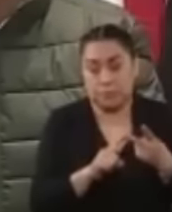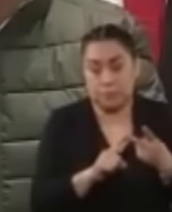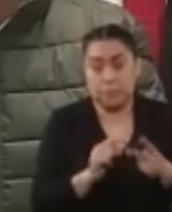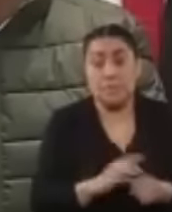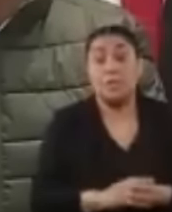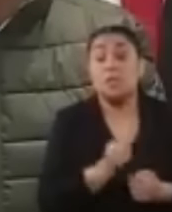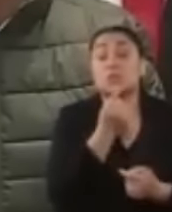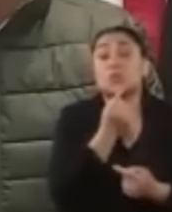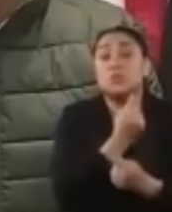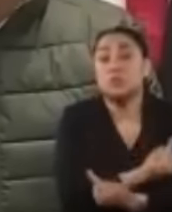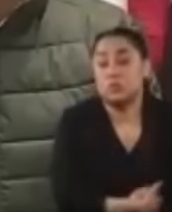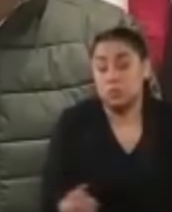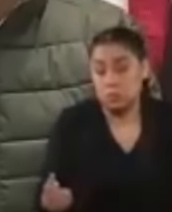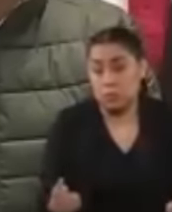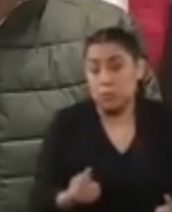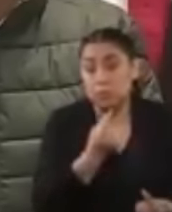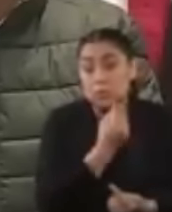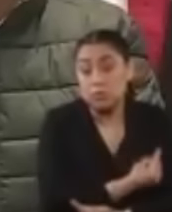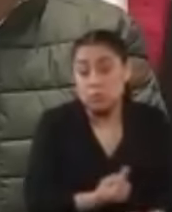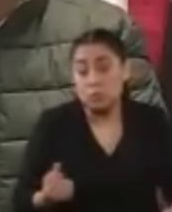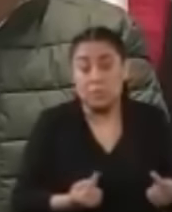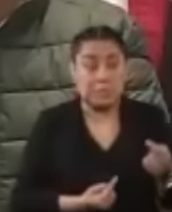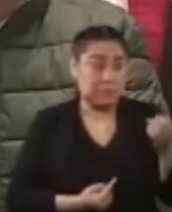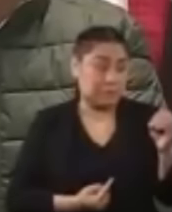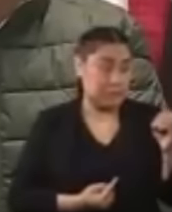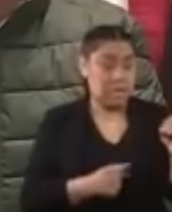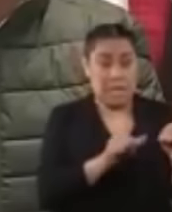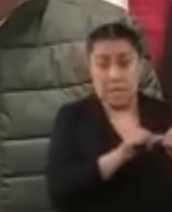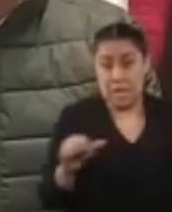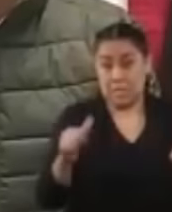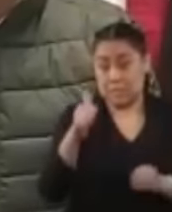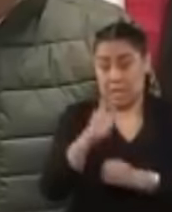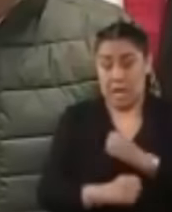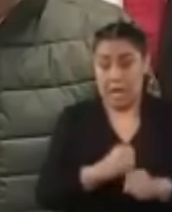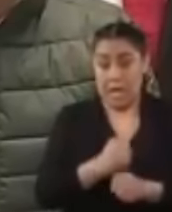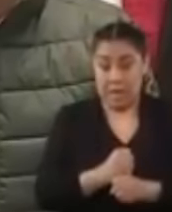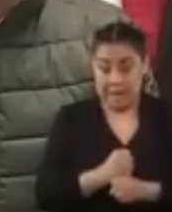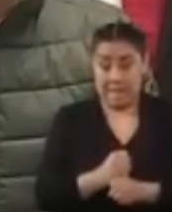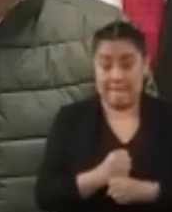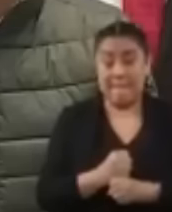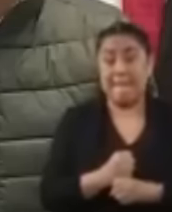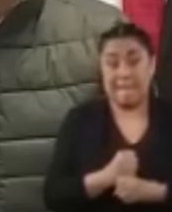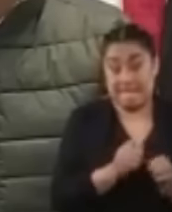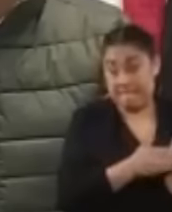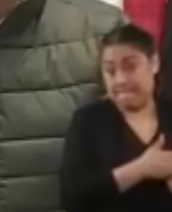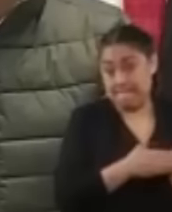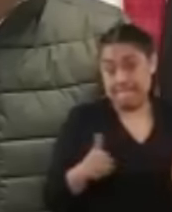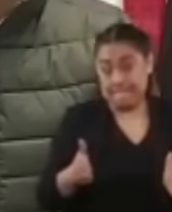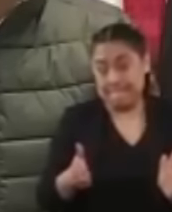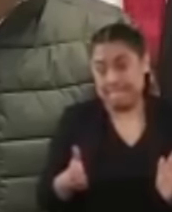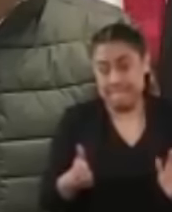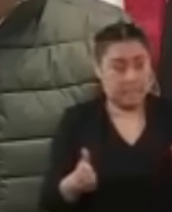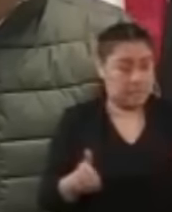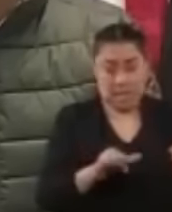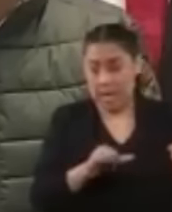los niños de 0 a 6 años es cuando mayor, el ser humano de 0 a